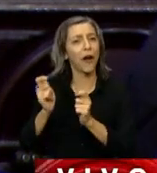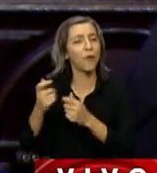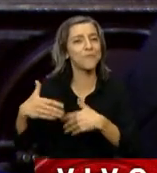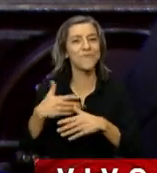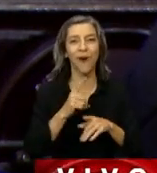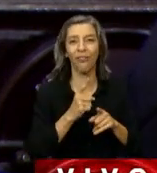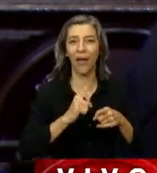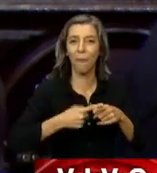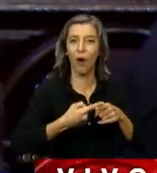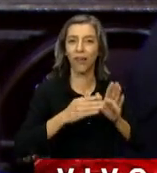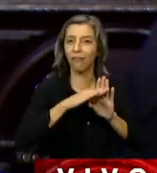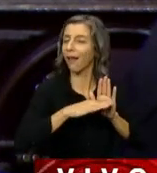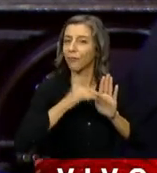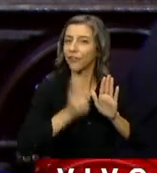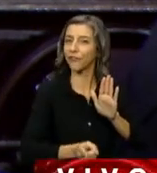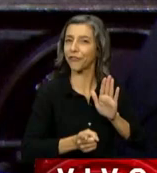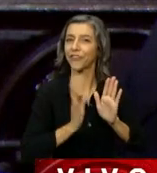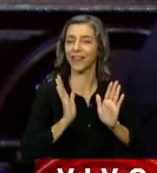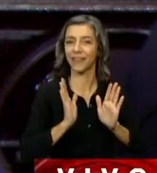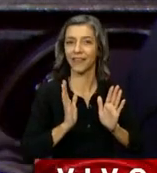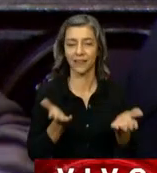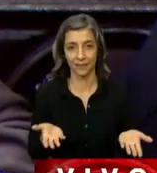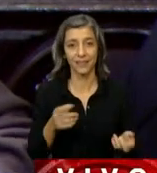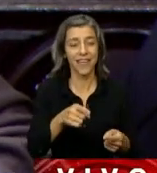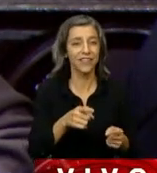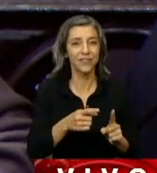públicas que han tenido resultados